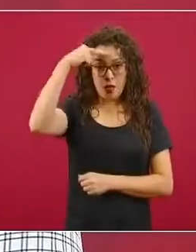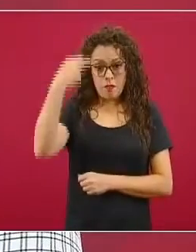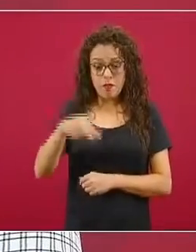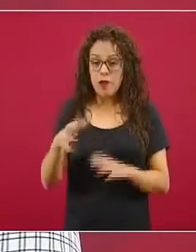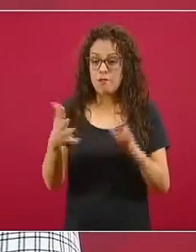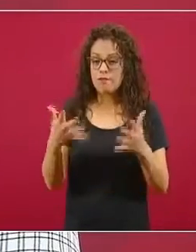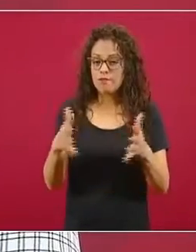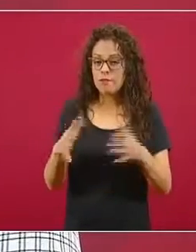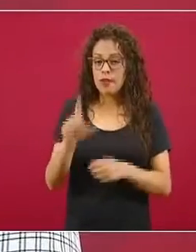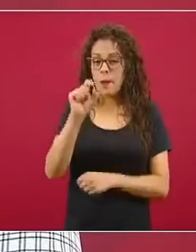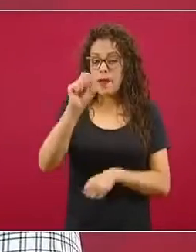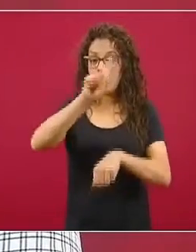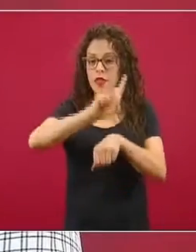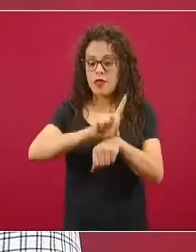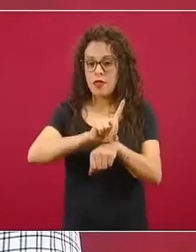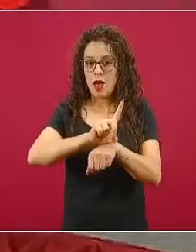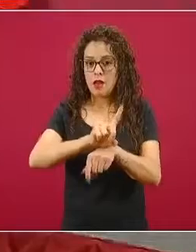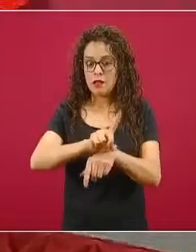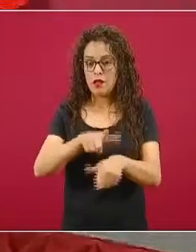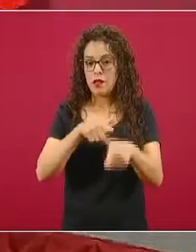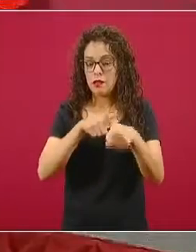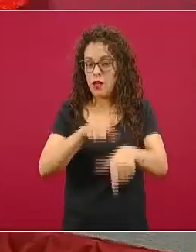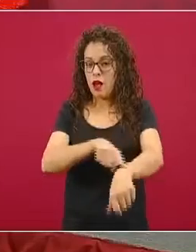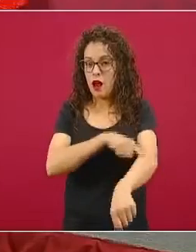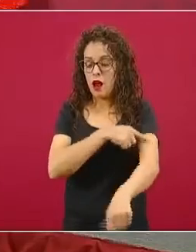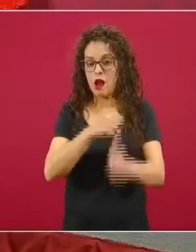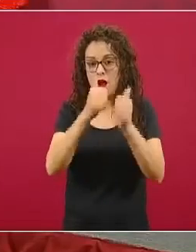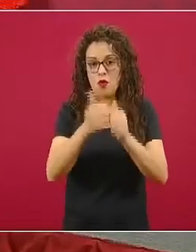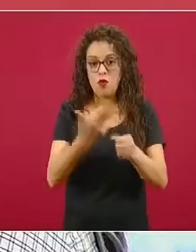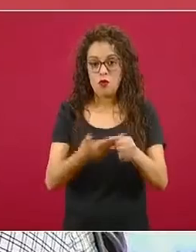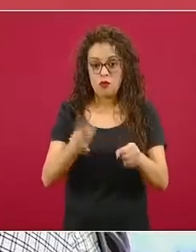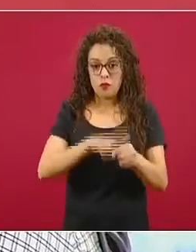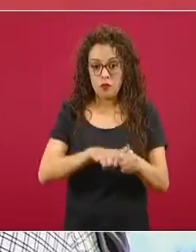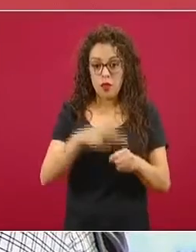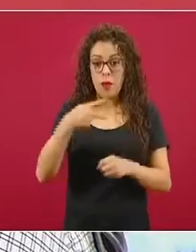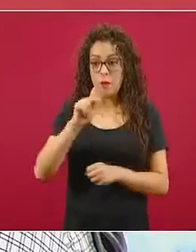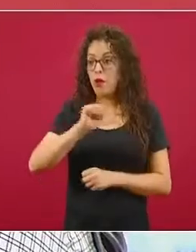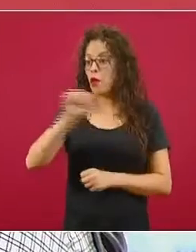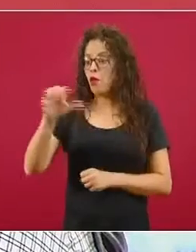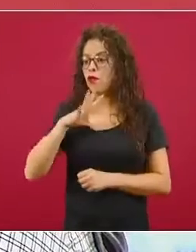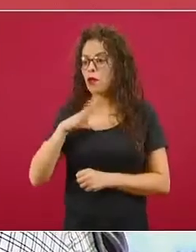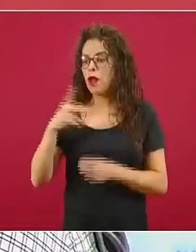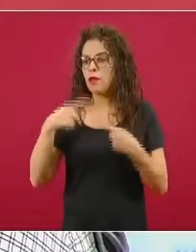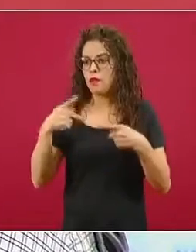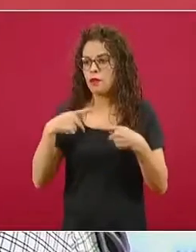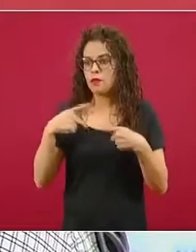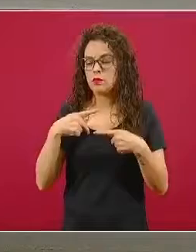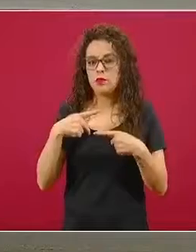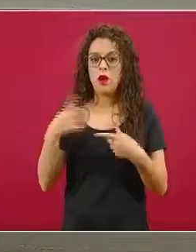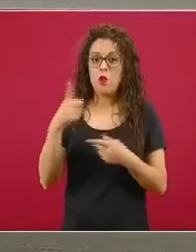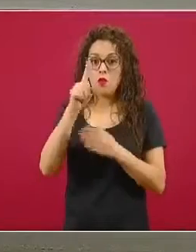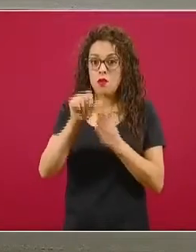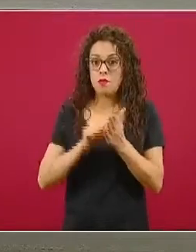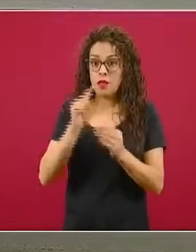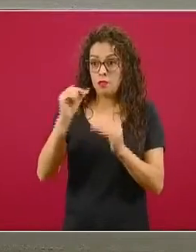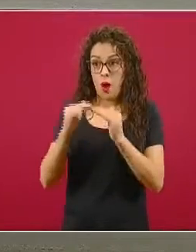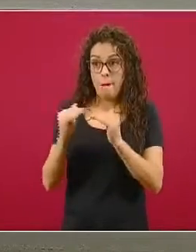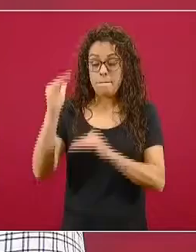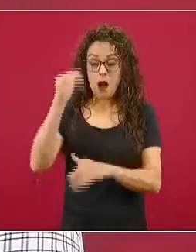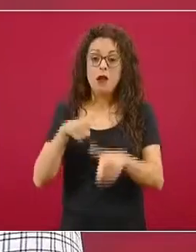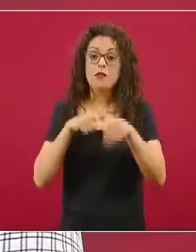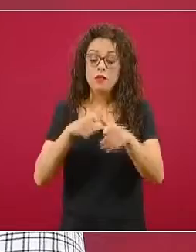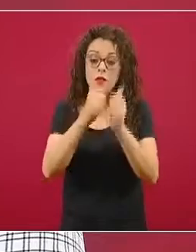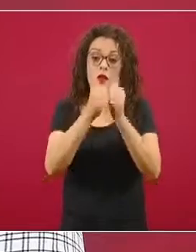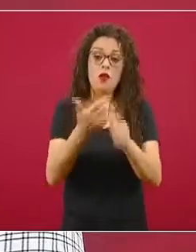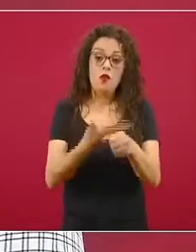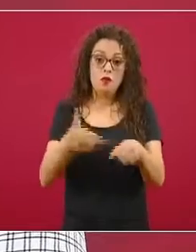estado alrededor de los 20 días. Esto no deja que hay personas que han estado hospitalizadas inclusive más del mes, pero en promedio una persona